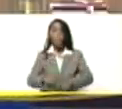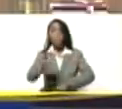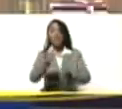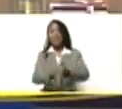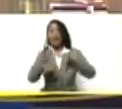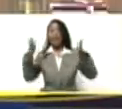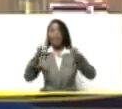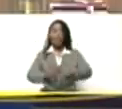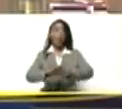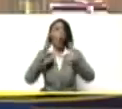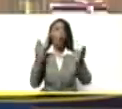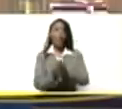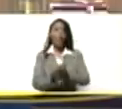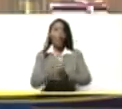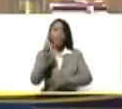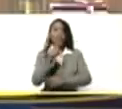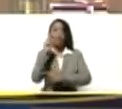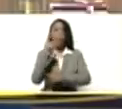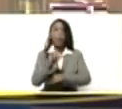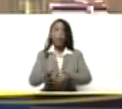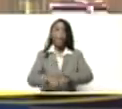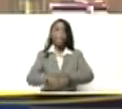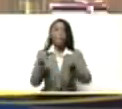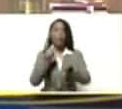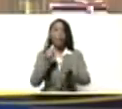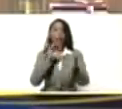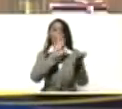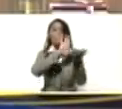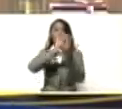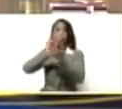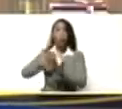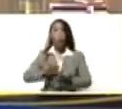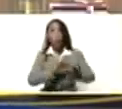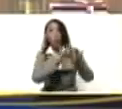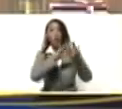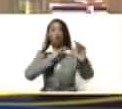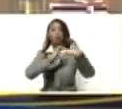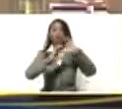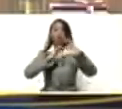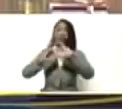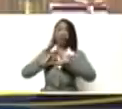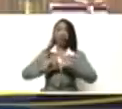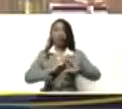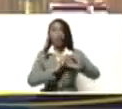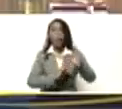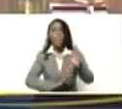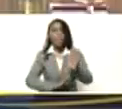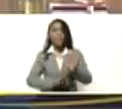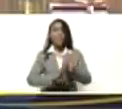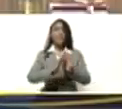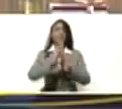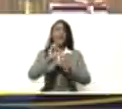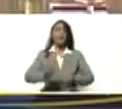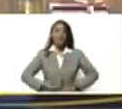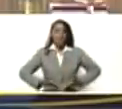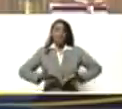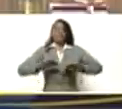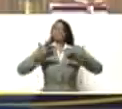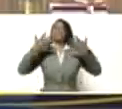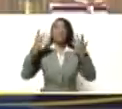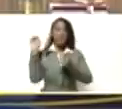mundo sino rompieron el récord de interacción comunicación y elevación de la autoestima de los